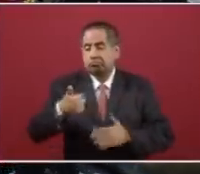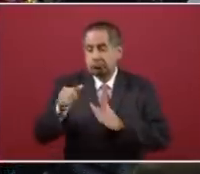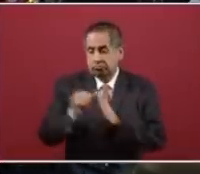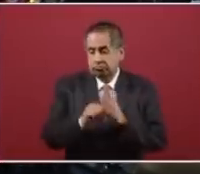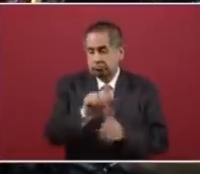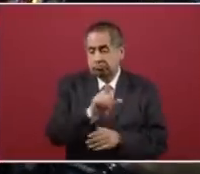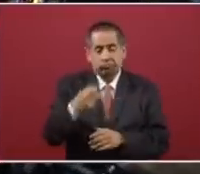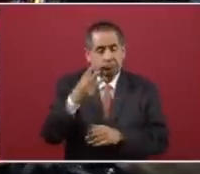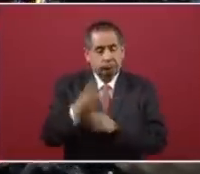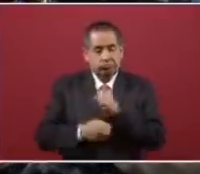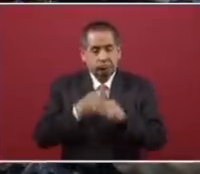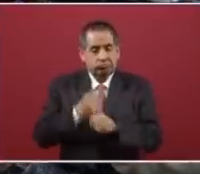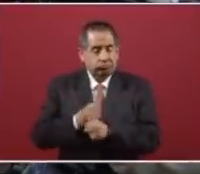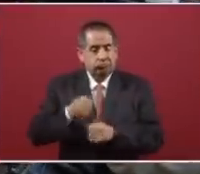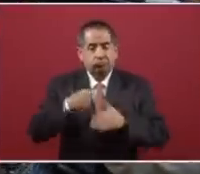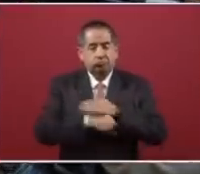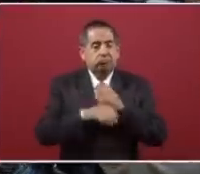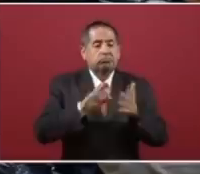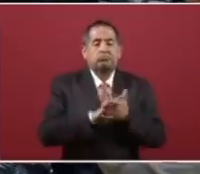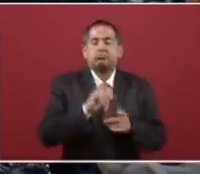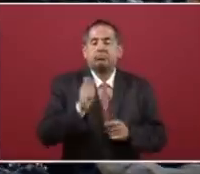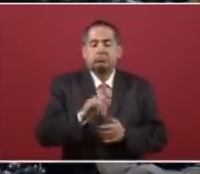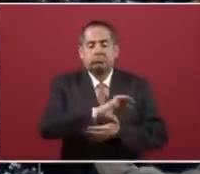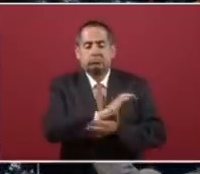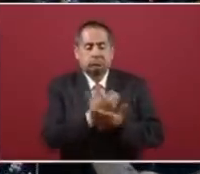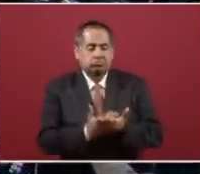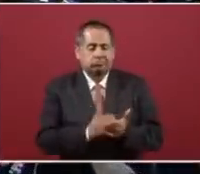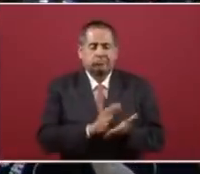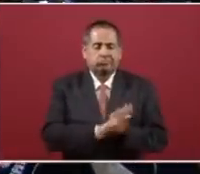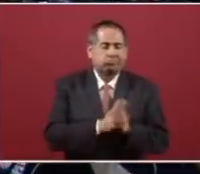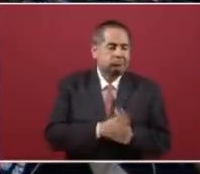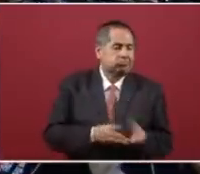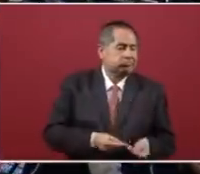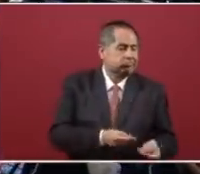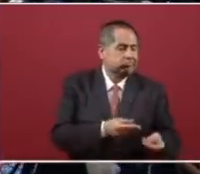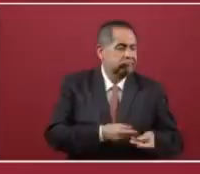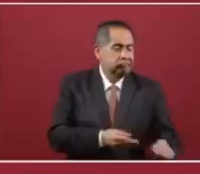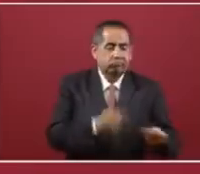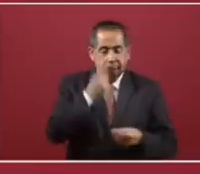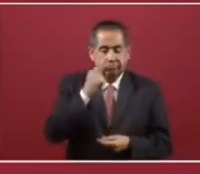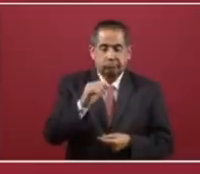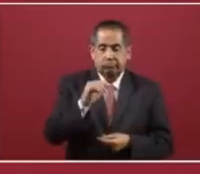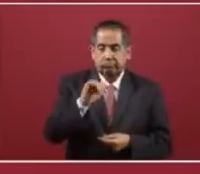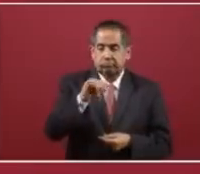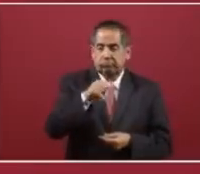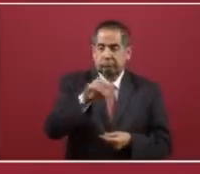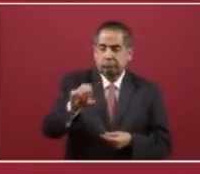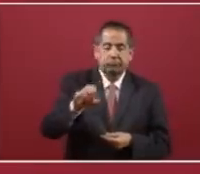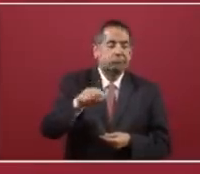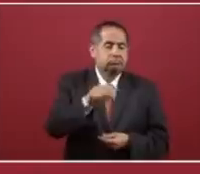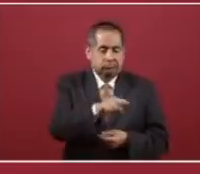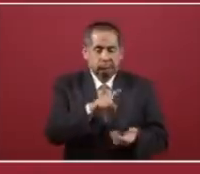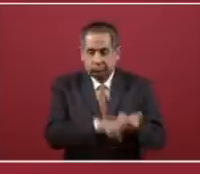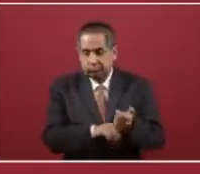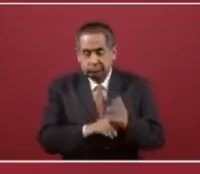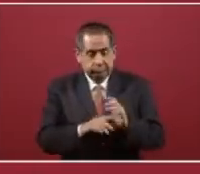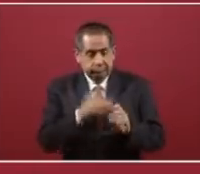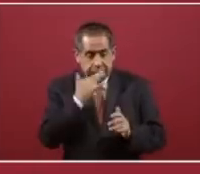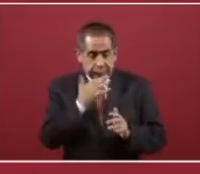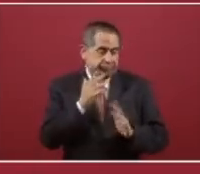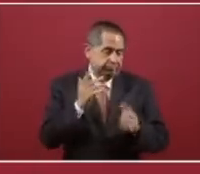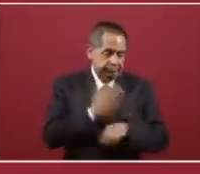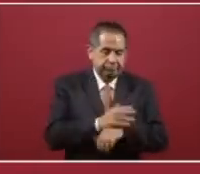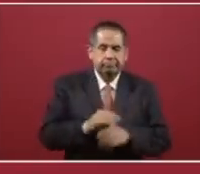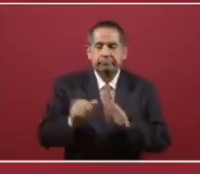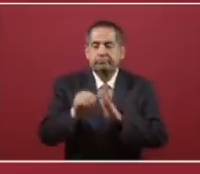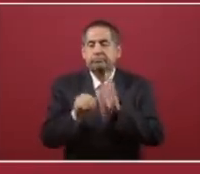tres años de prisión por hacer contrataciones informar parte del padrón de proveedores del instituto nacional electoral el artículo 15